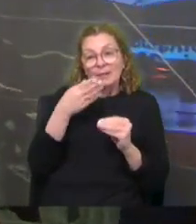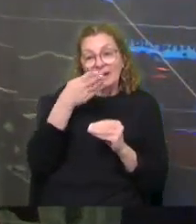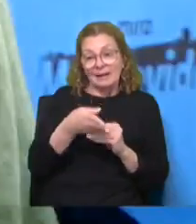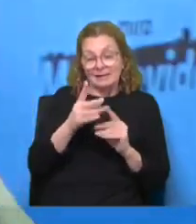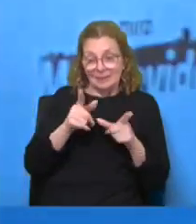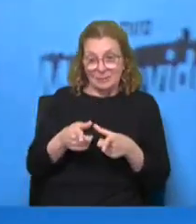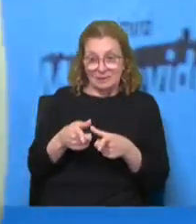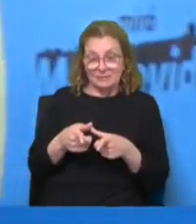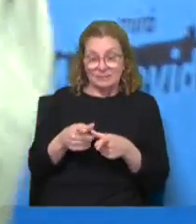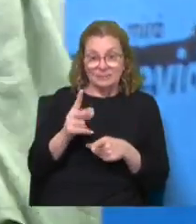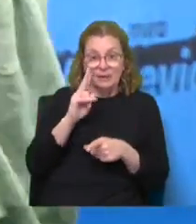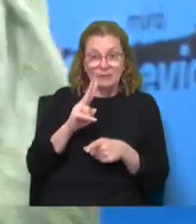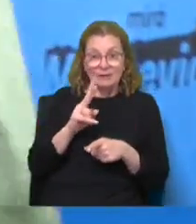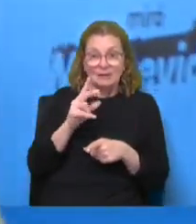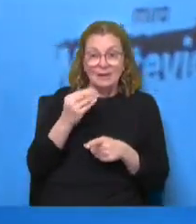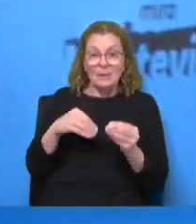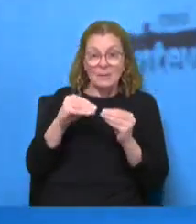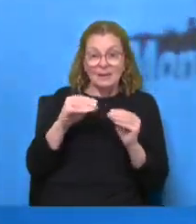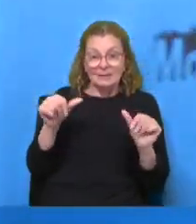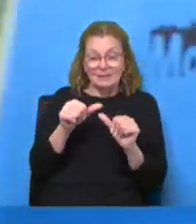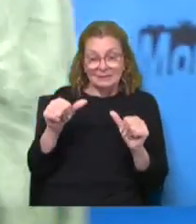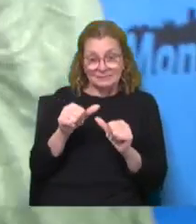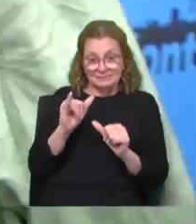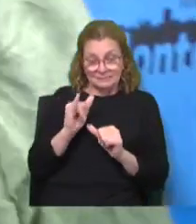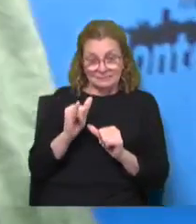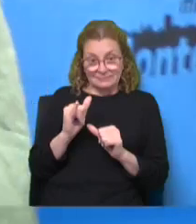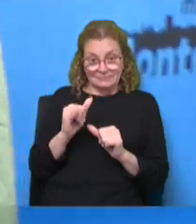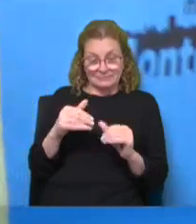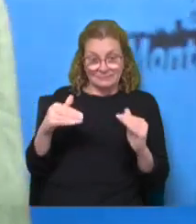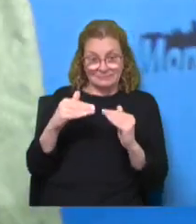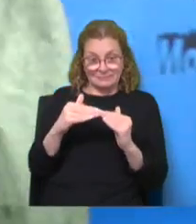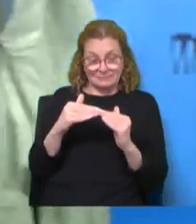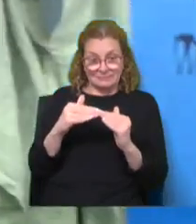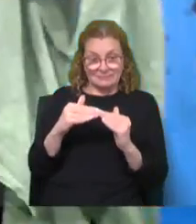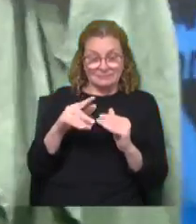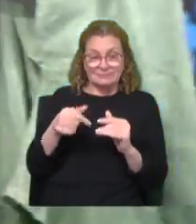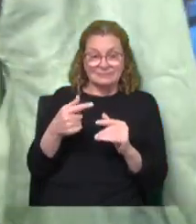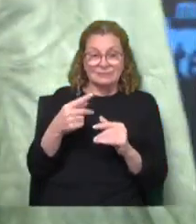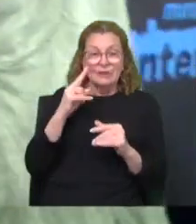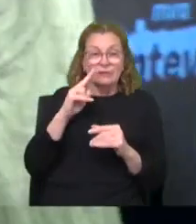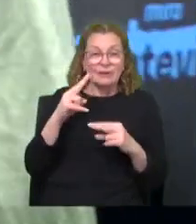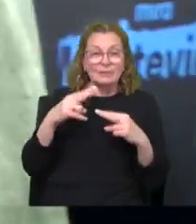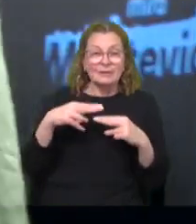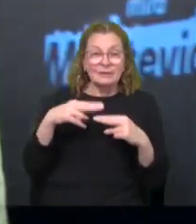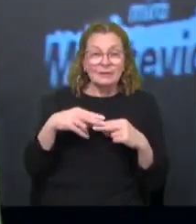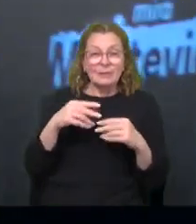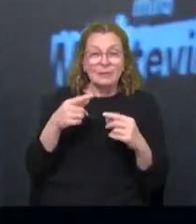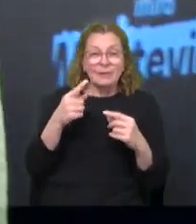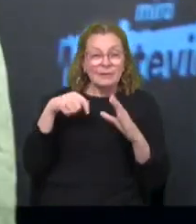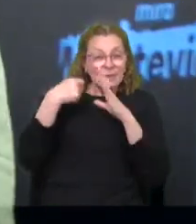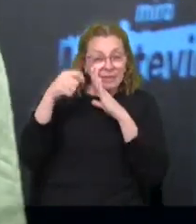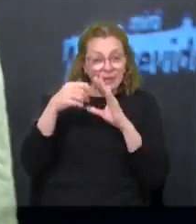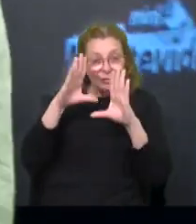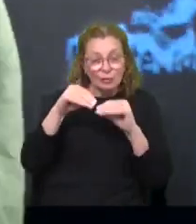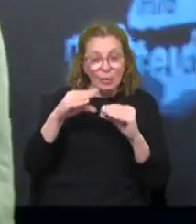Trastienda a ver qué más están haciendo. Exacto, y lo mismo, después plataformas, canales de YouTube, ver los videos, como